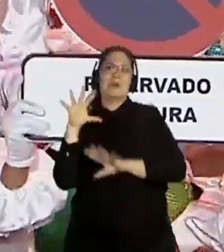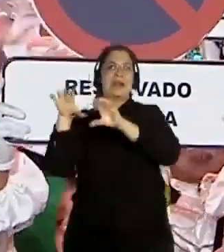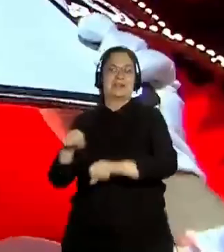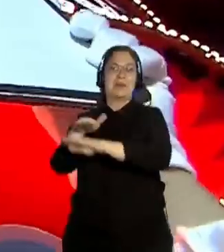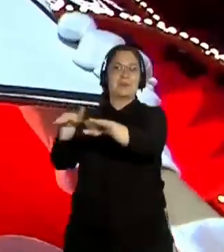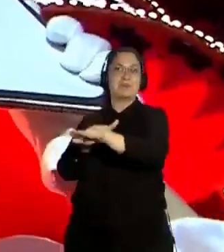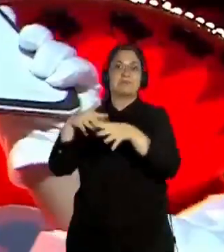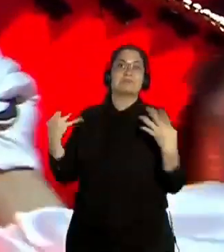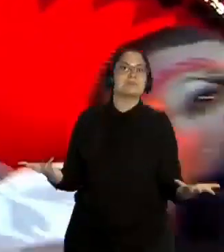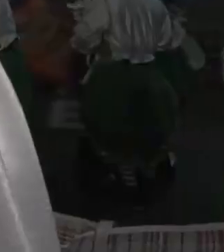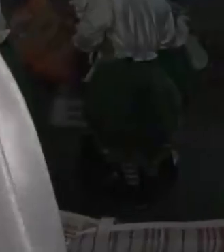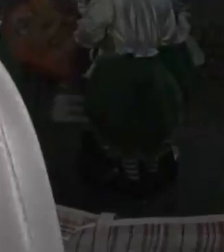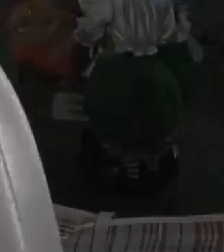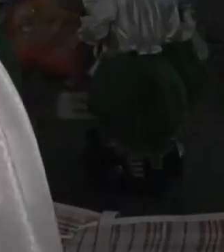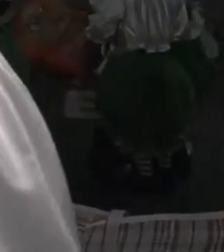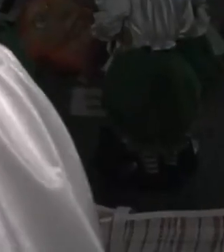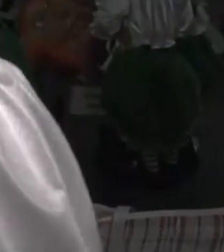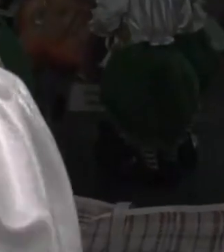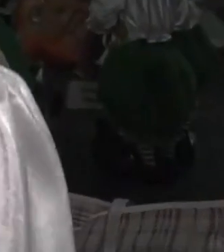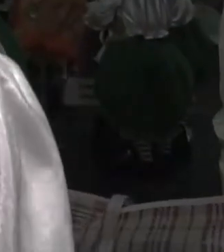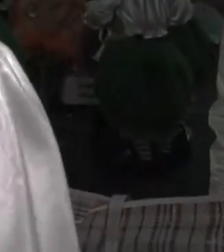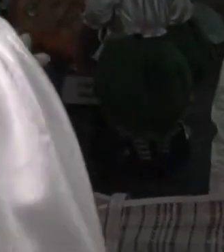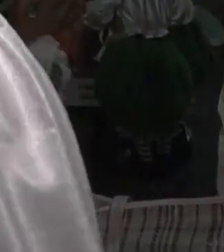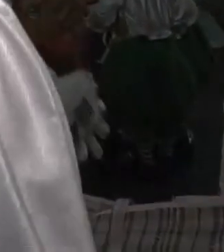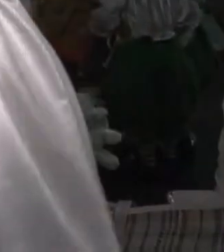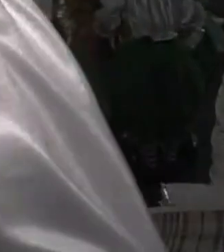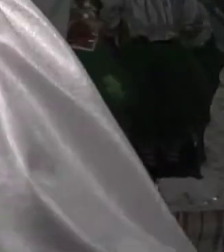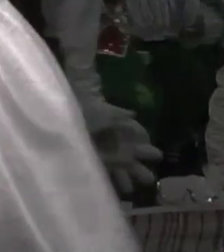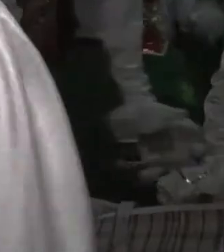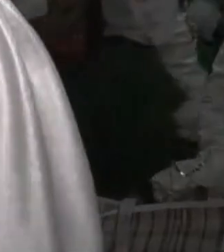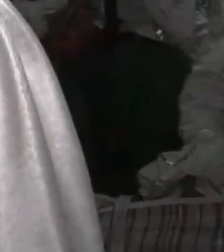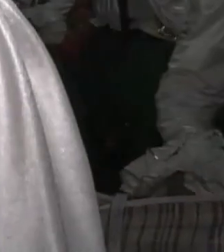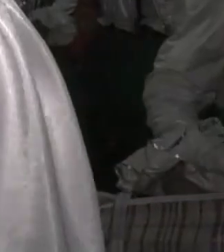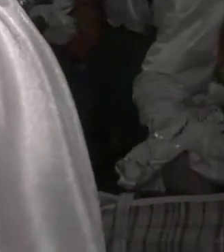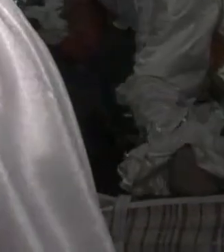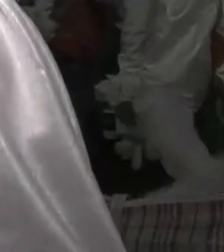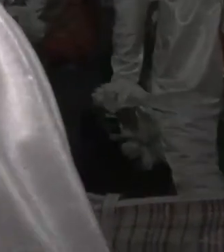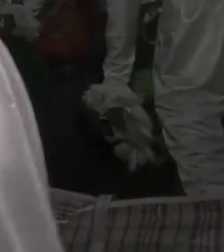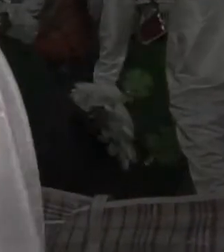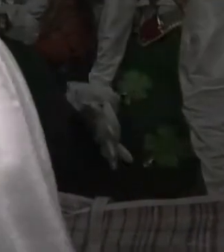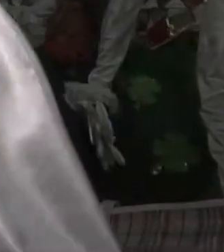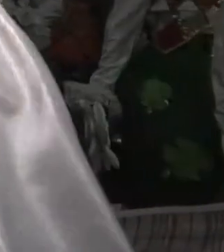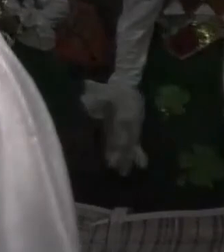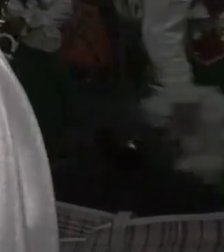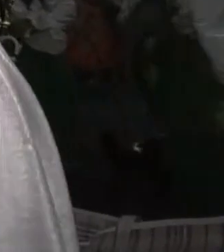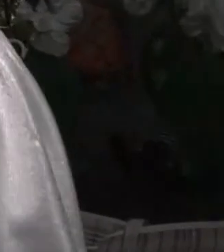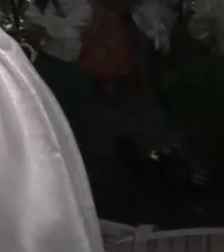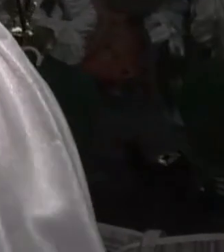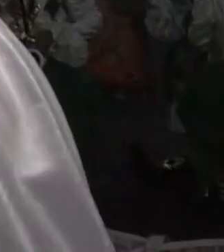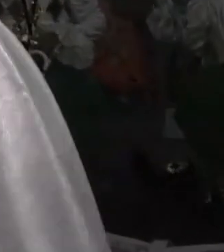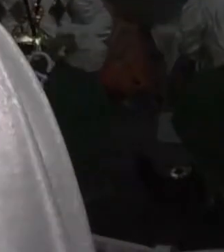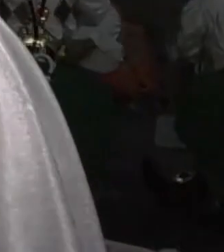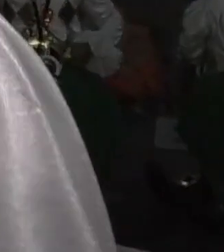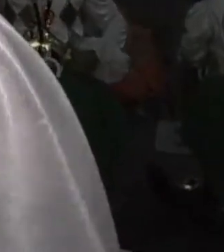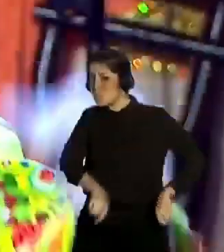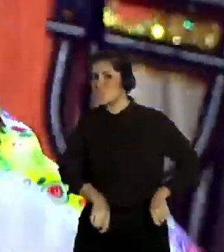bueno el objetivo que tenemos es que salga como los ensayos el único vertido por eso hay nervios porque porque es un día clave y te la